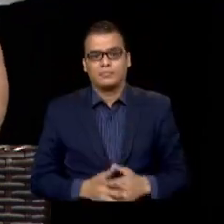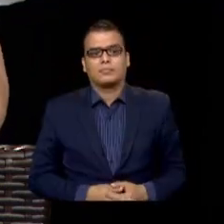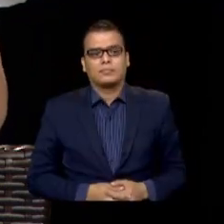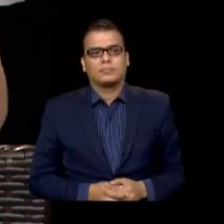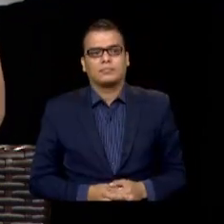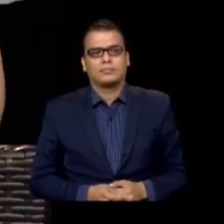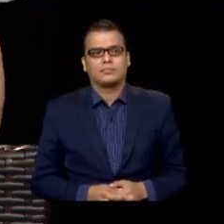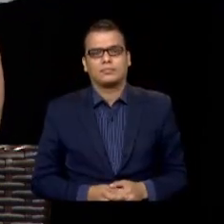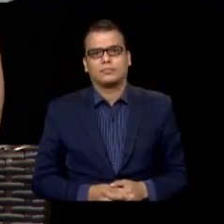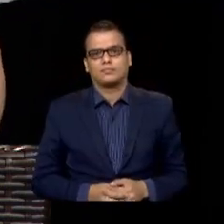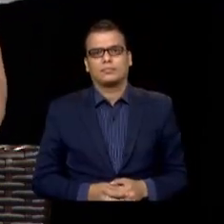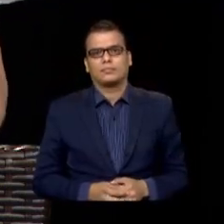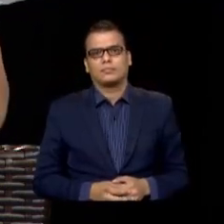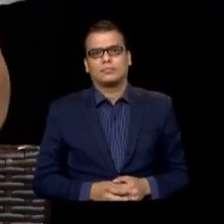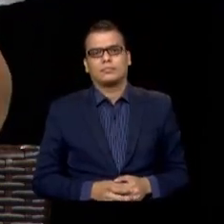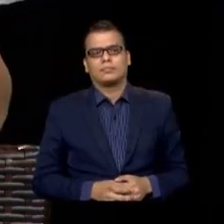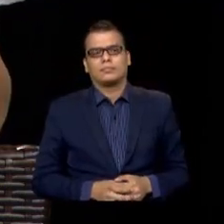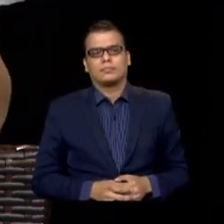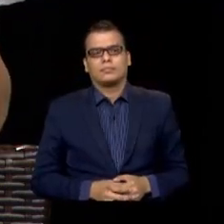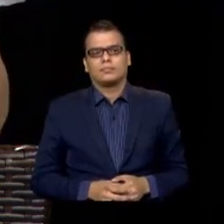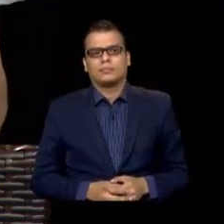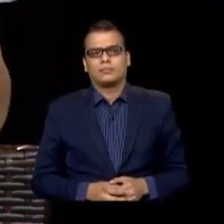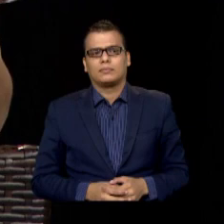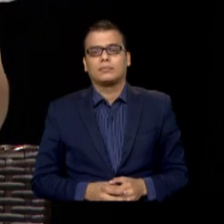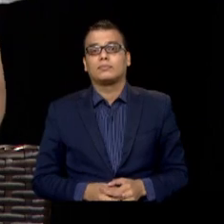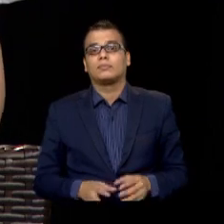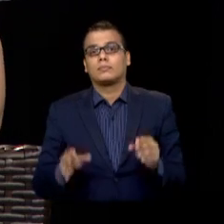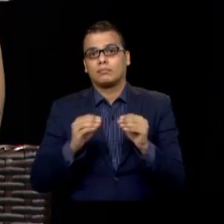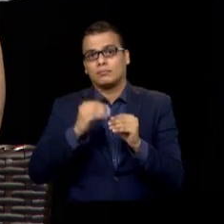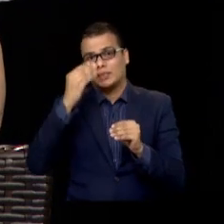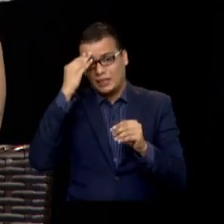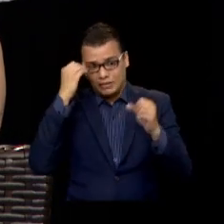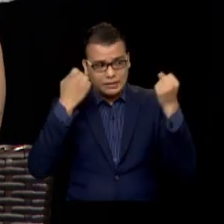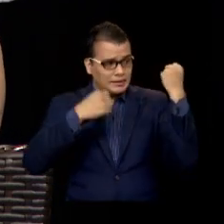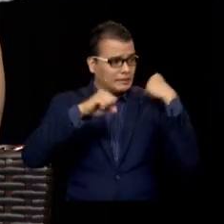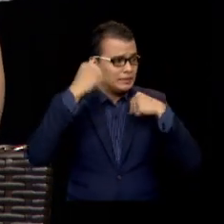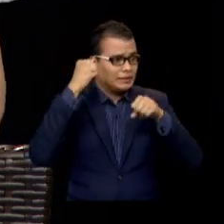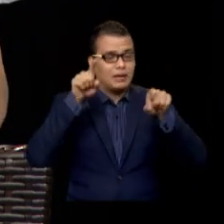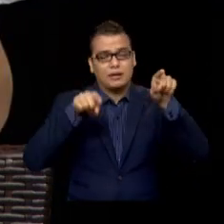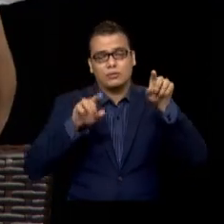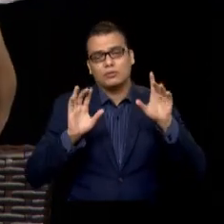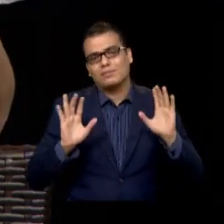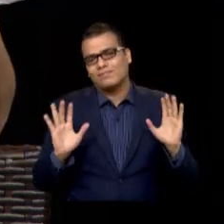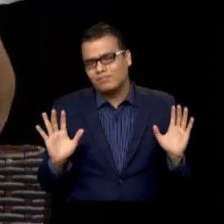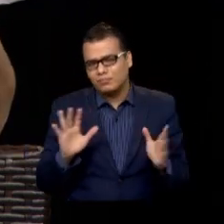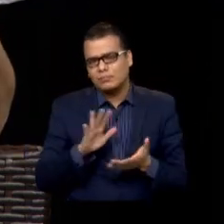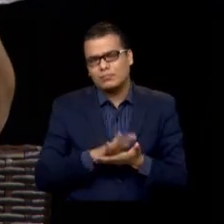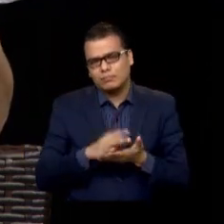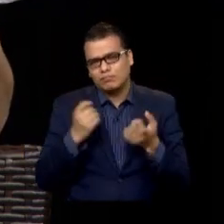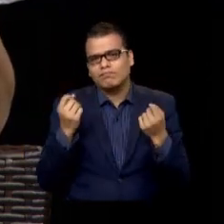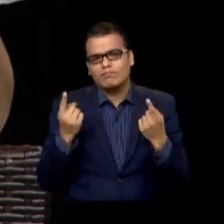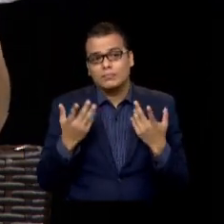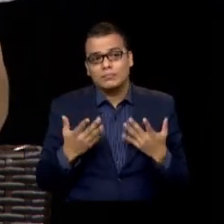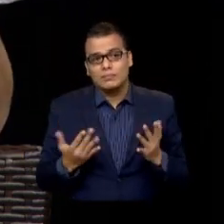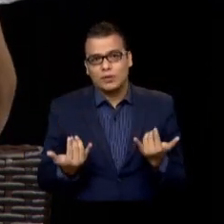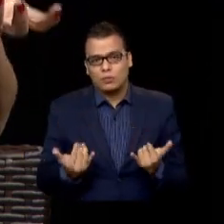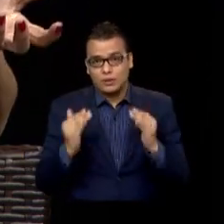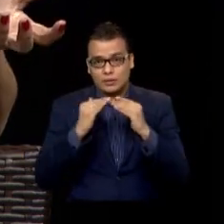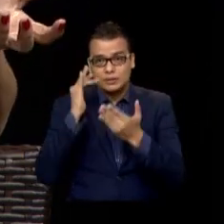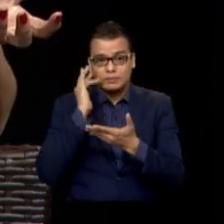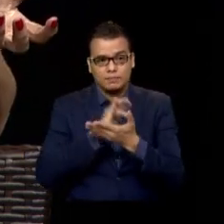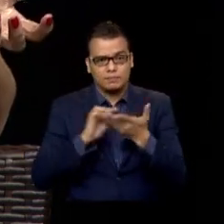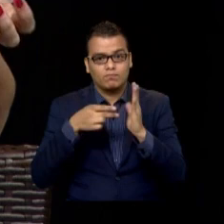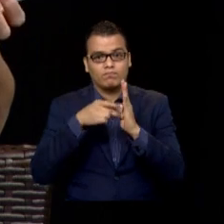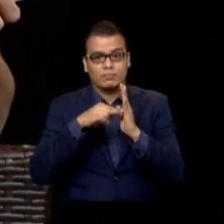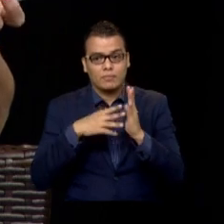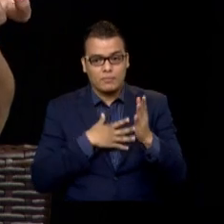sitios, de limpieza de superficies. Sabemos del estrés que pueden estar pasando, pero es una manera de entender que